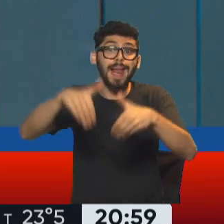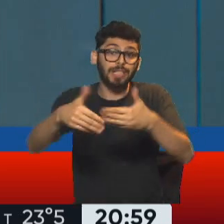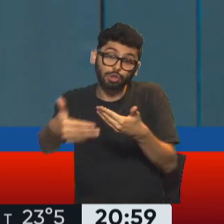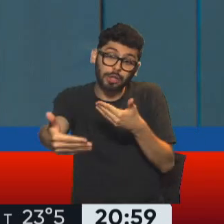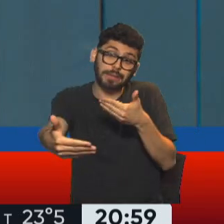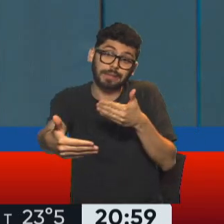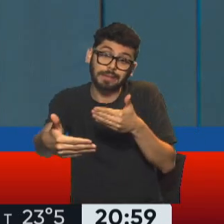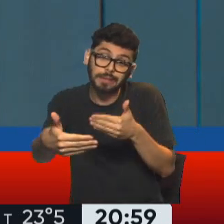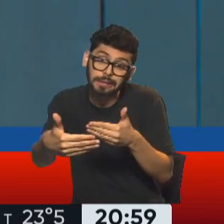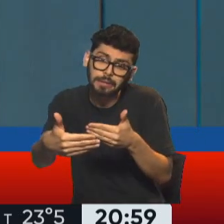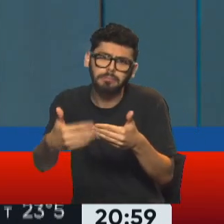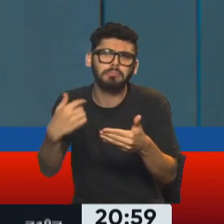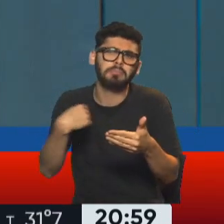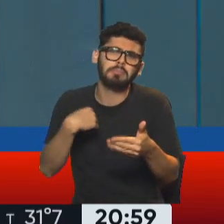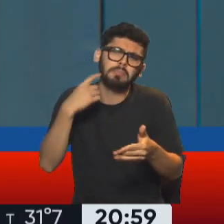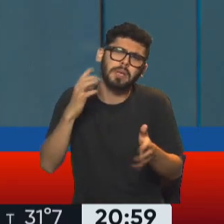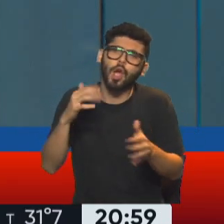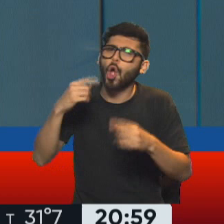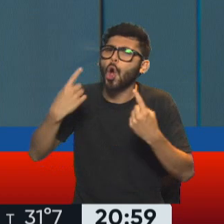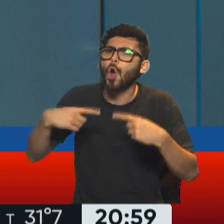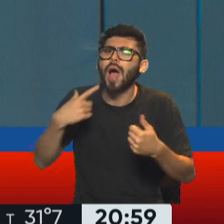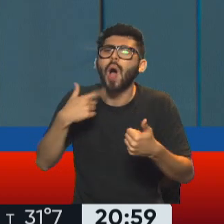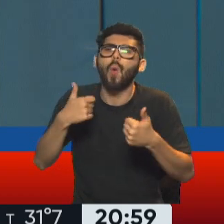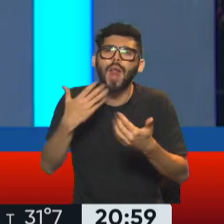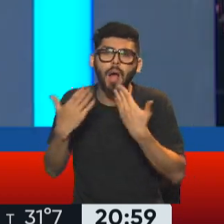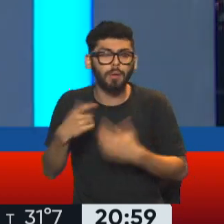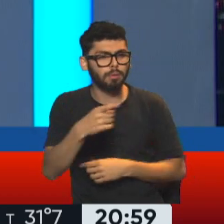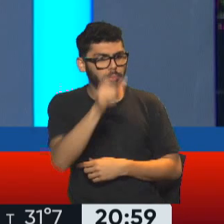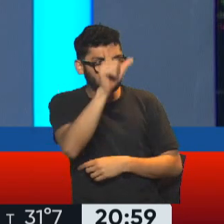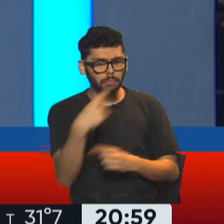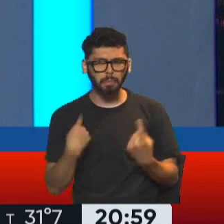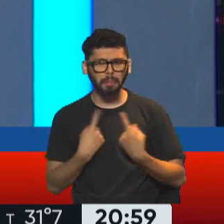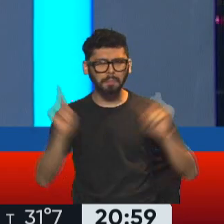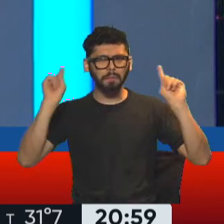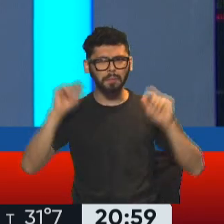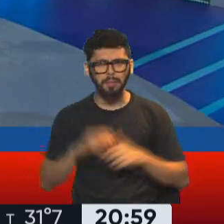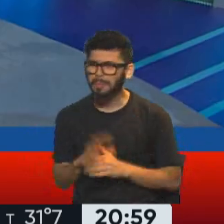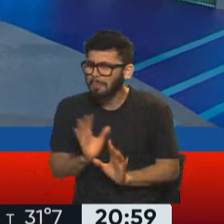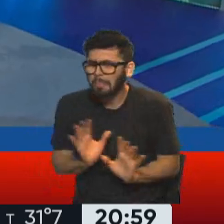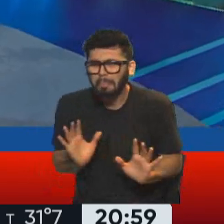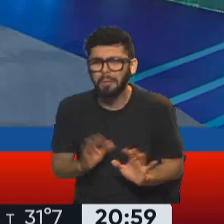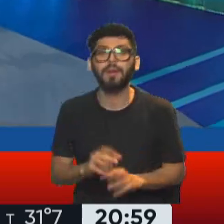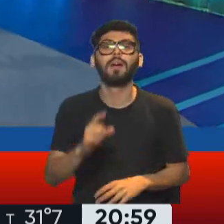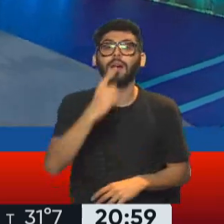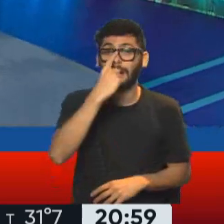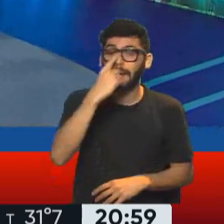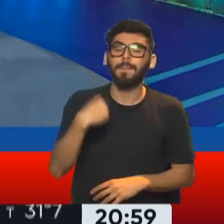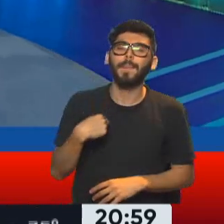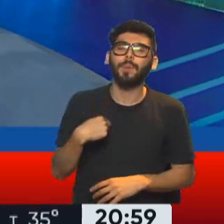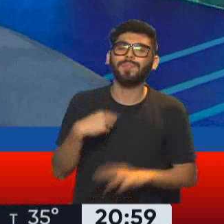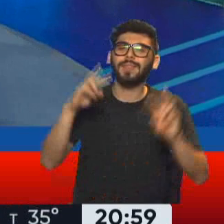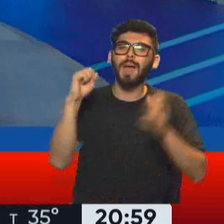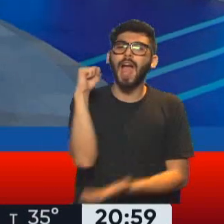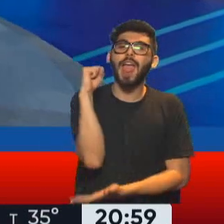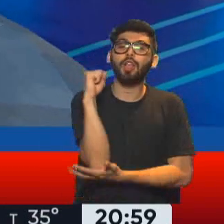cercanas, hablar de las cosas buenas que están pasando. Ahora, está muy cambiado. Pero para mí hablar de la concentración económica es una